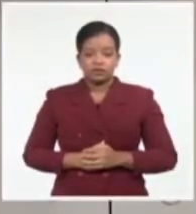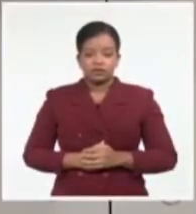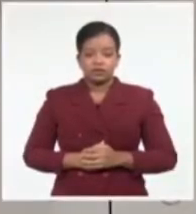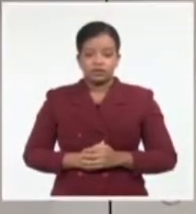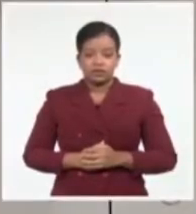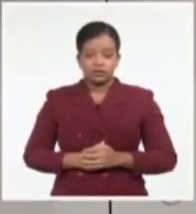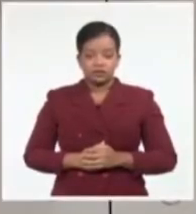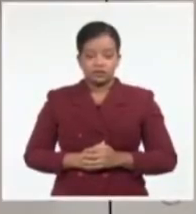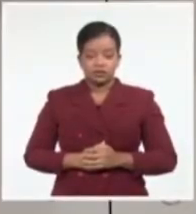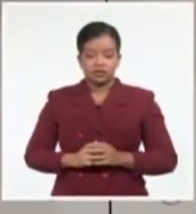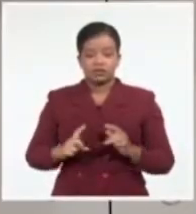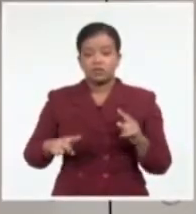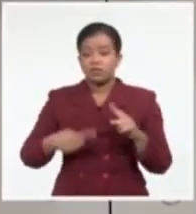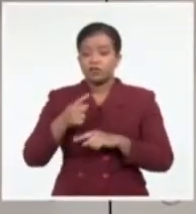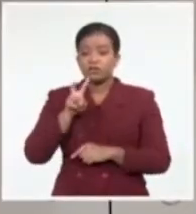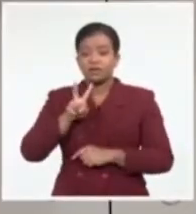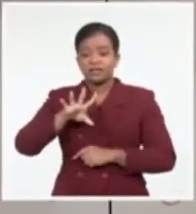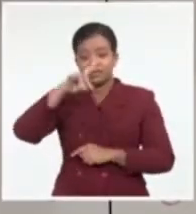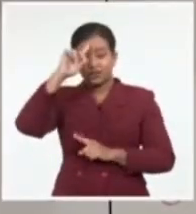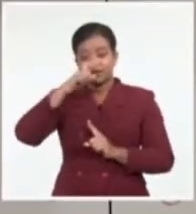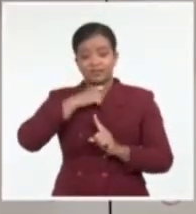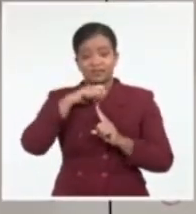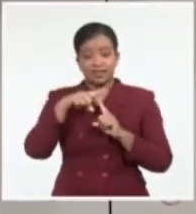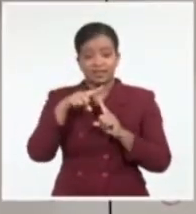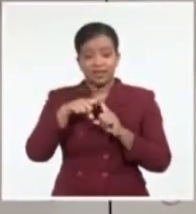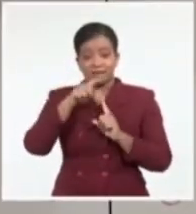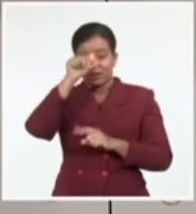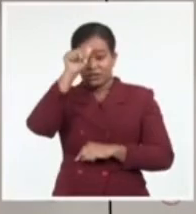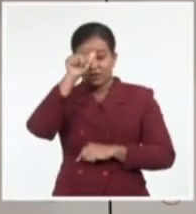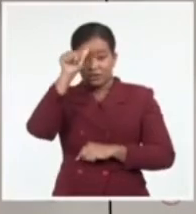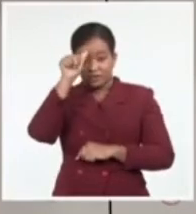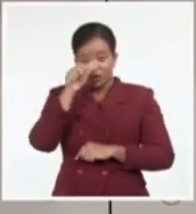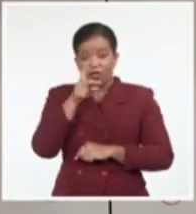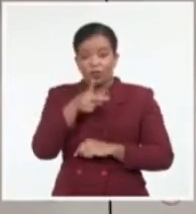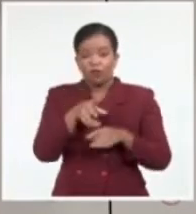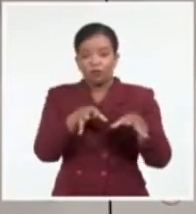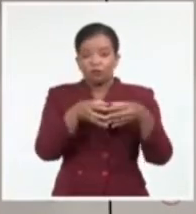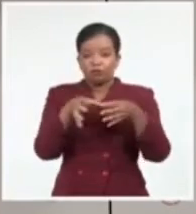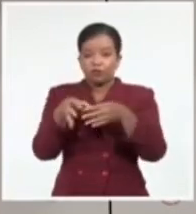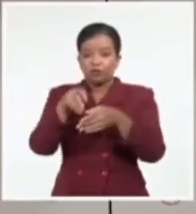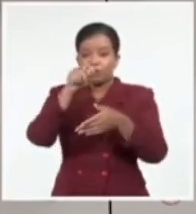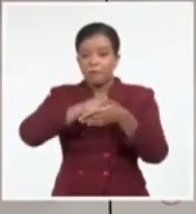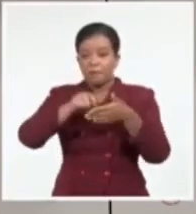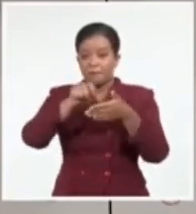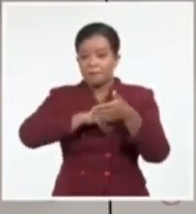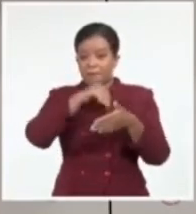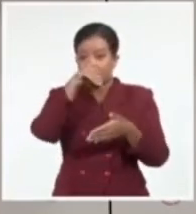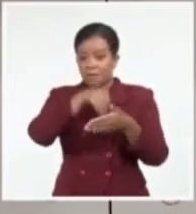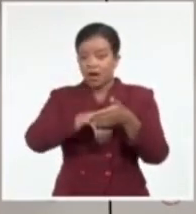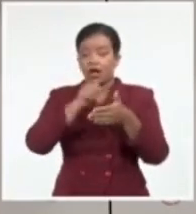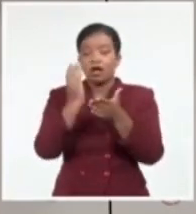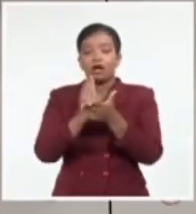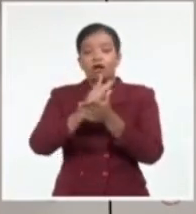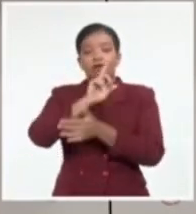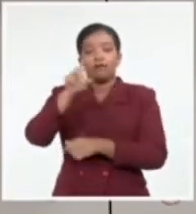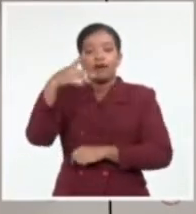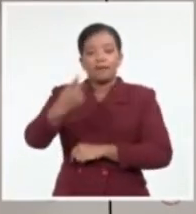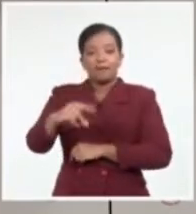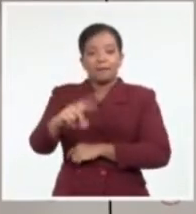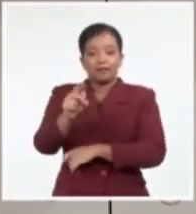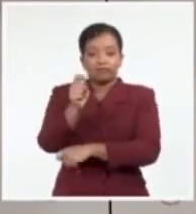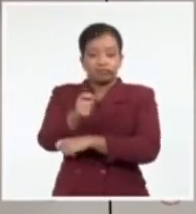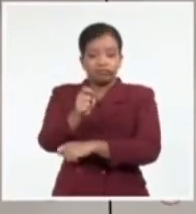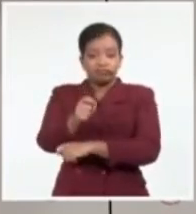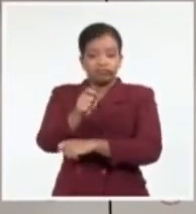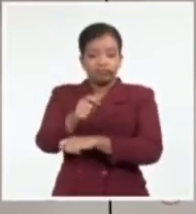Y el próximo 25 de septiembre, domingo, funcionarán dos colegios electorales en la Escuela Superior de Formación de Atletas de Alto